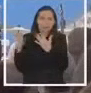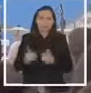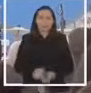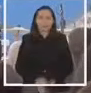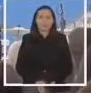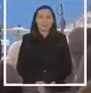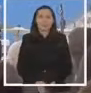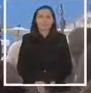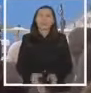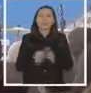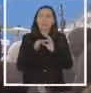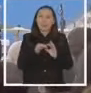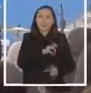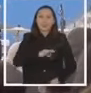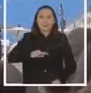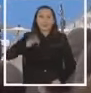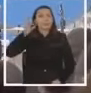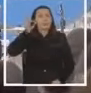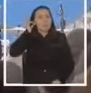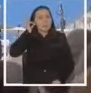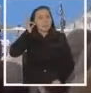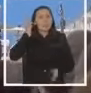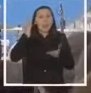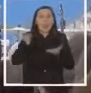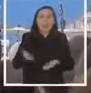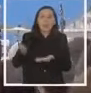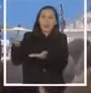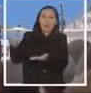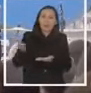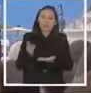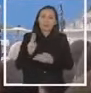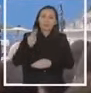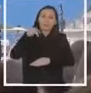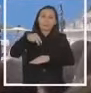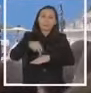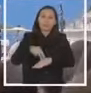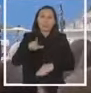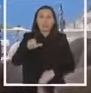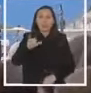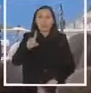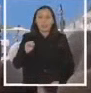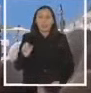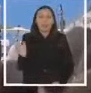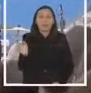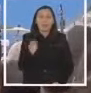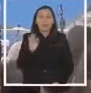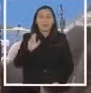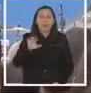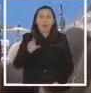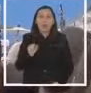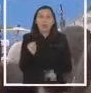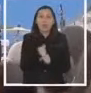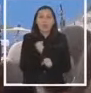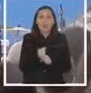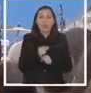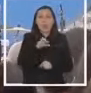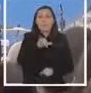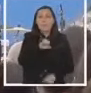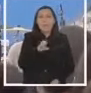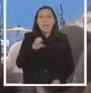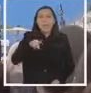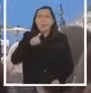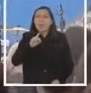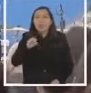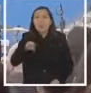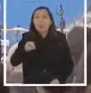La intervención de la ministra Camila Vallejo, vocera de gobierno, entonces, que recordemos fue una de las creadoras de